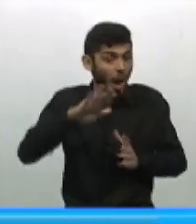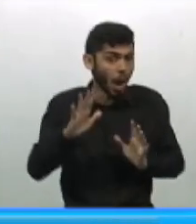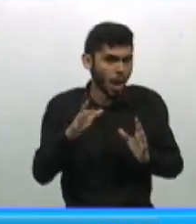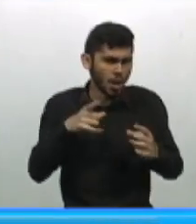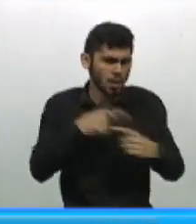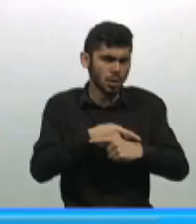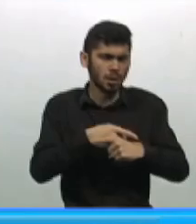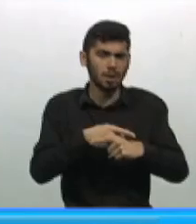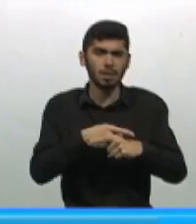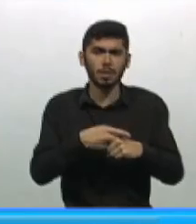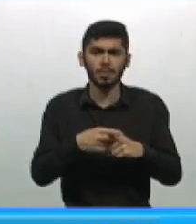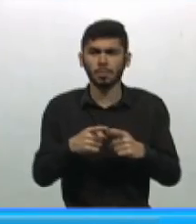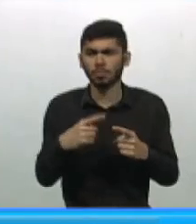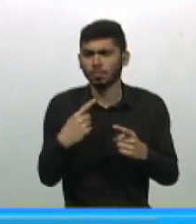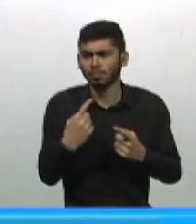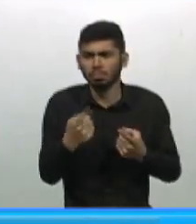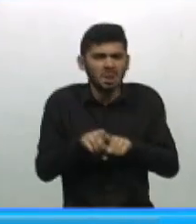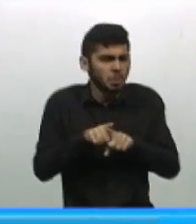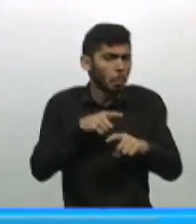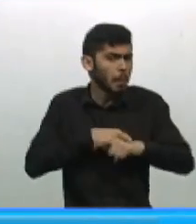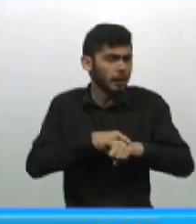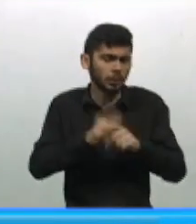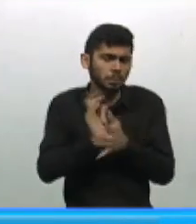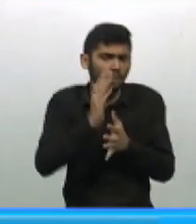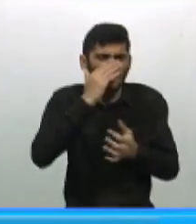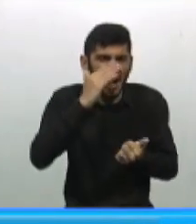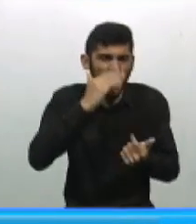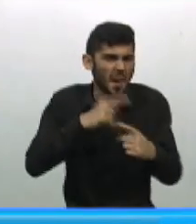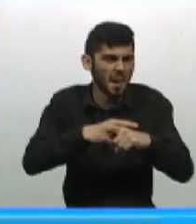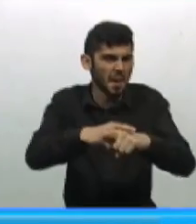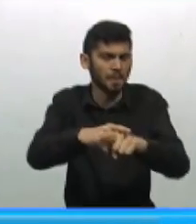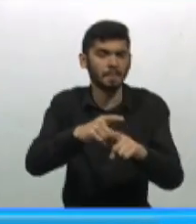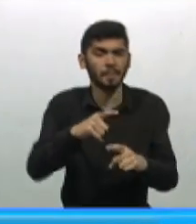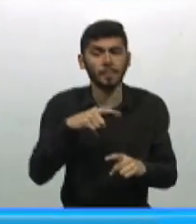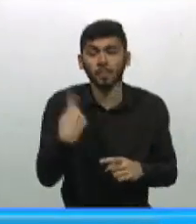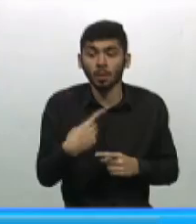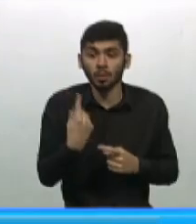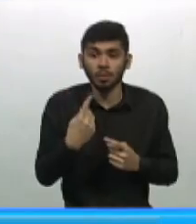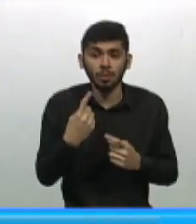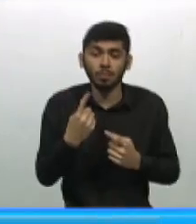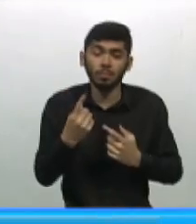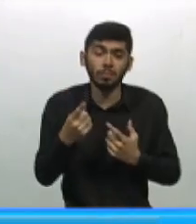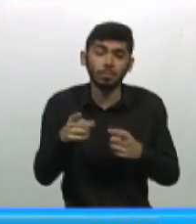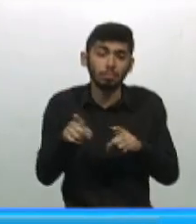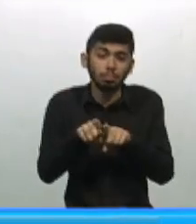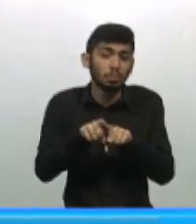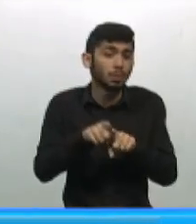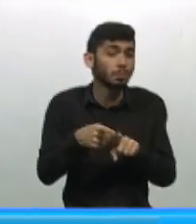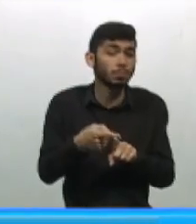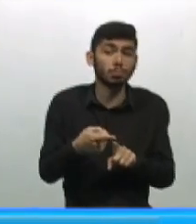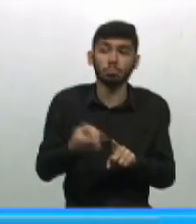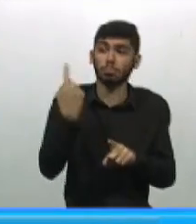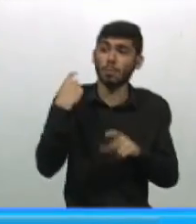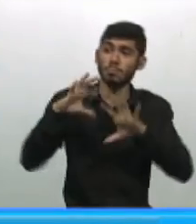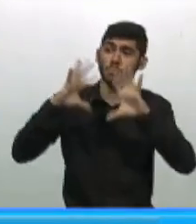y como lo hacemos para cada partido Así que en cuanto a eso lo lo vivimos de la misma manera en aqu que en en aquel